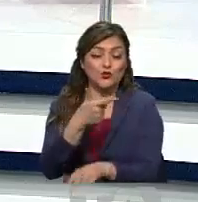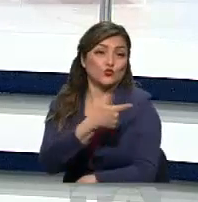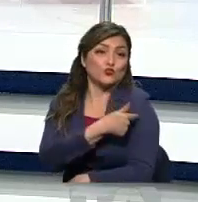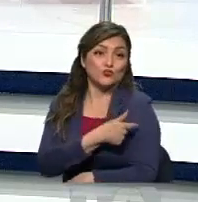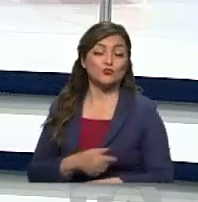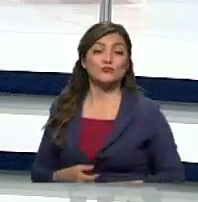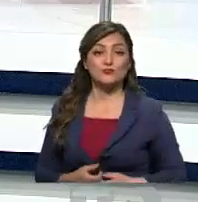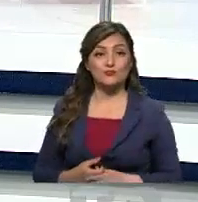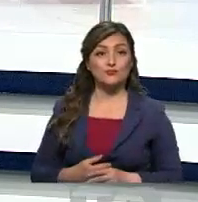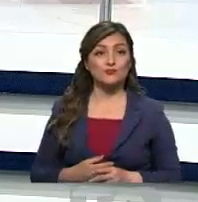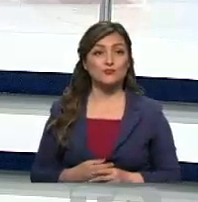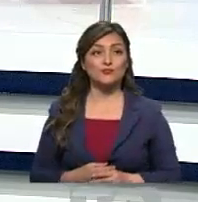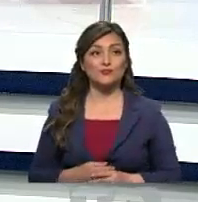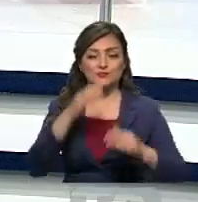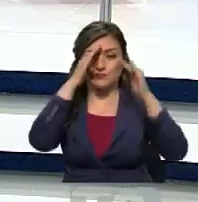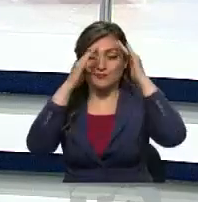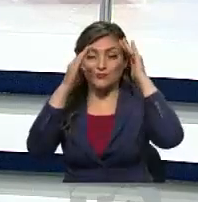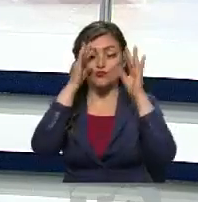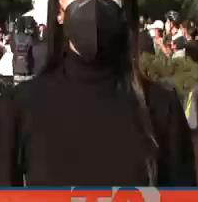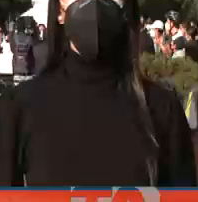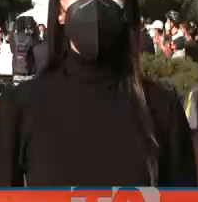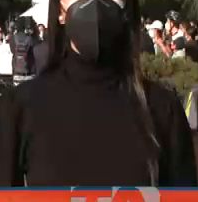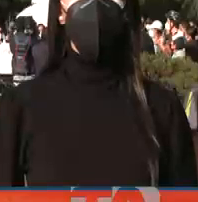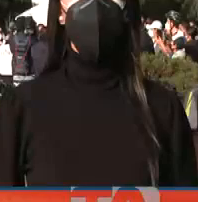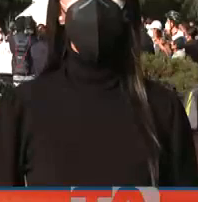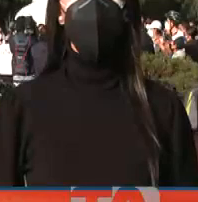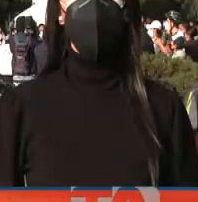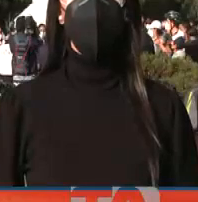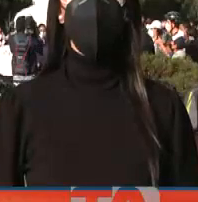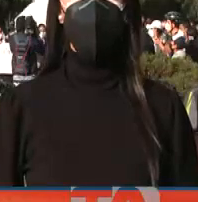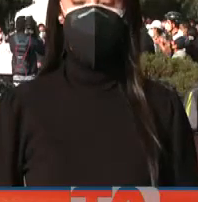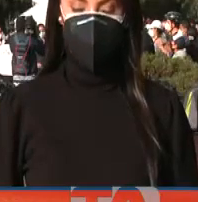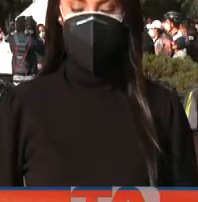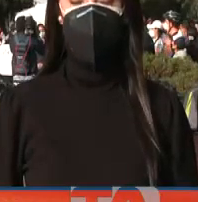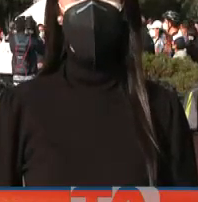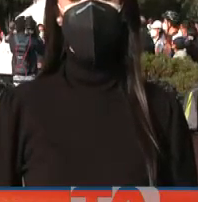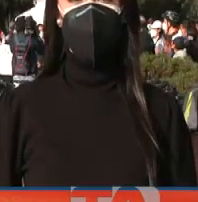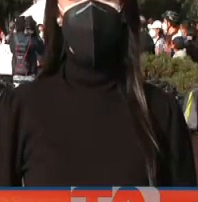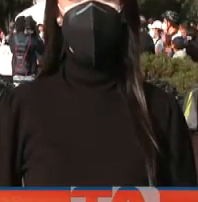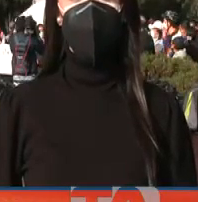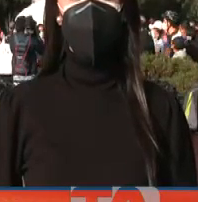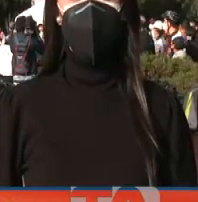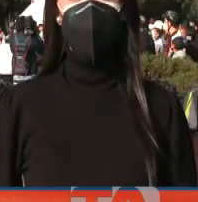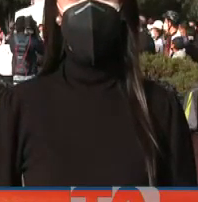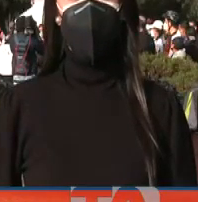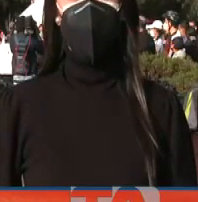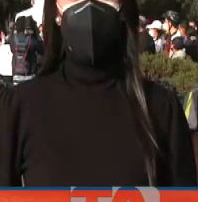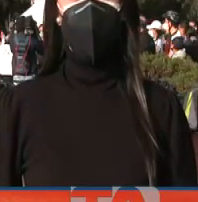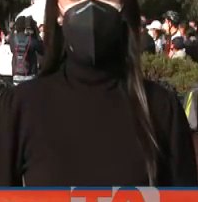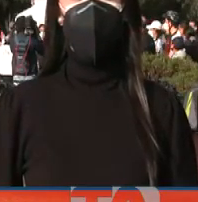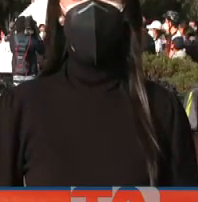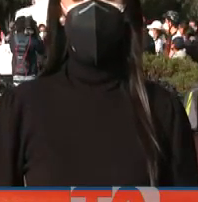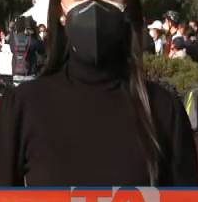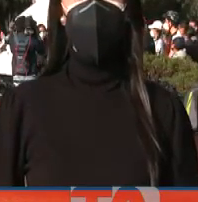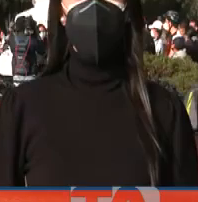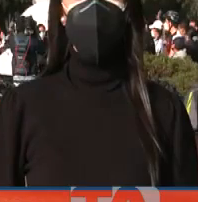segunda dosis. Ahora vamos a saludar con nuestros compañeros, ellos ya se encuentran junto a la comunidad. Está con nosotros Juan Miguel